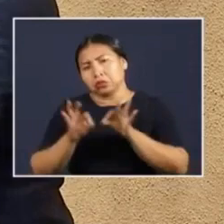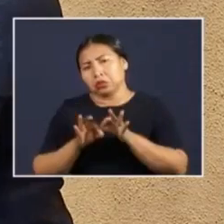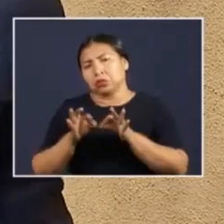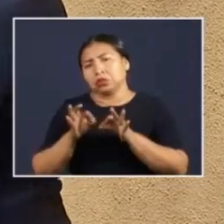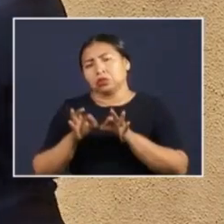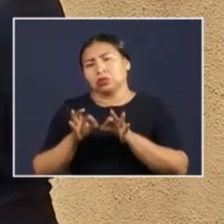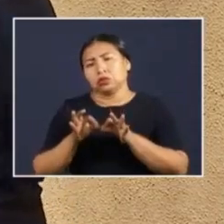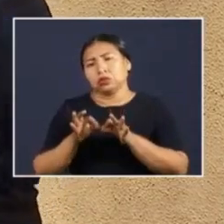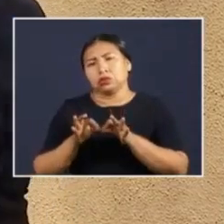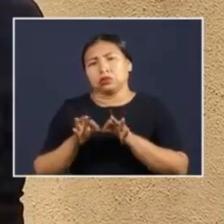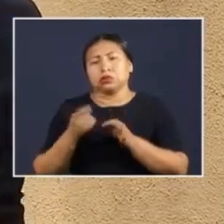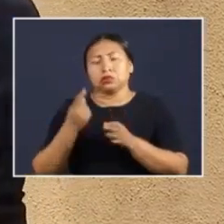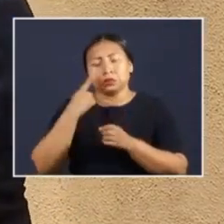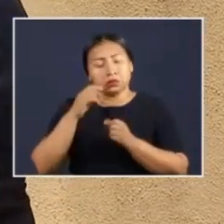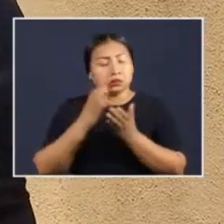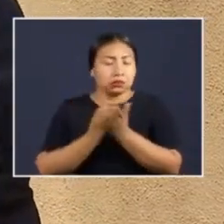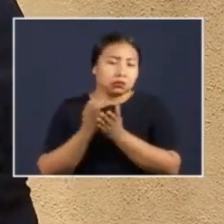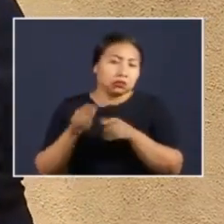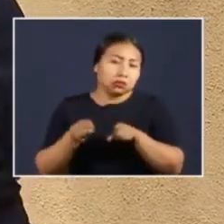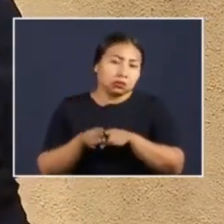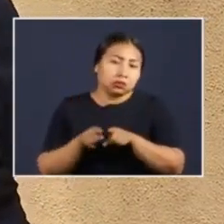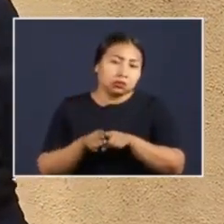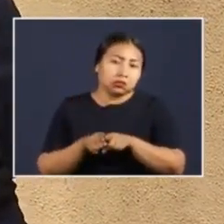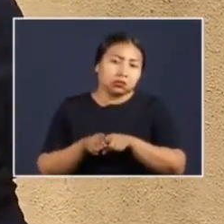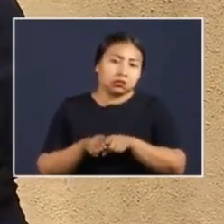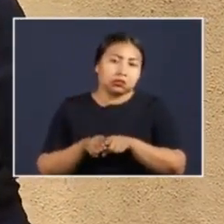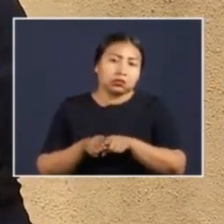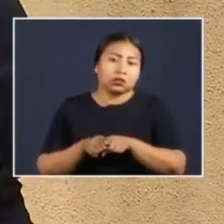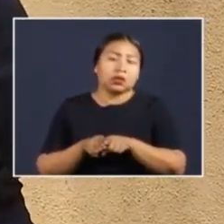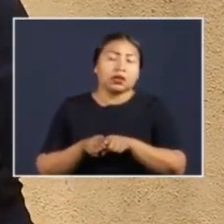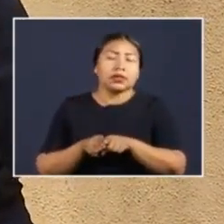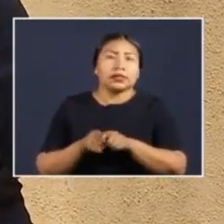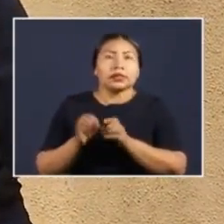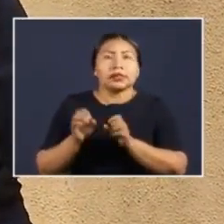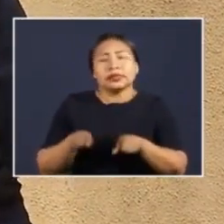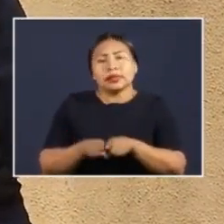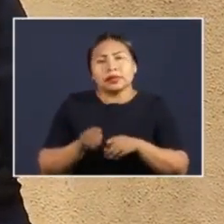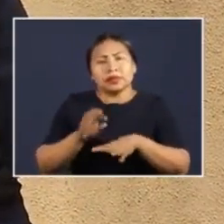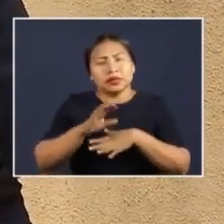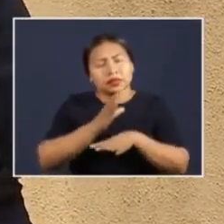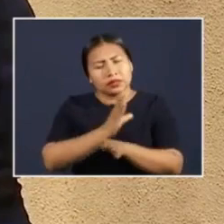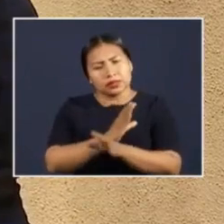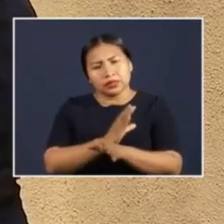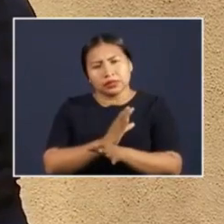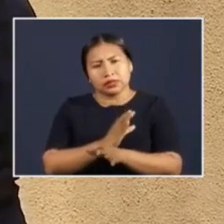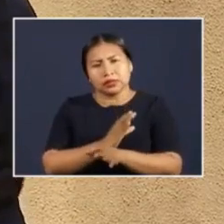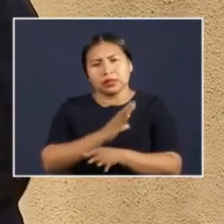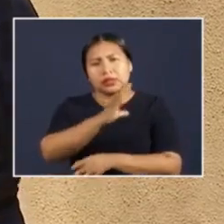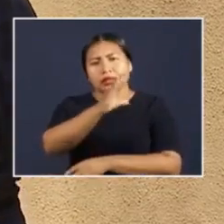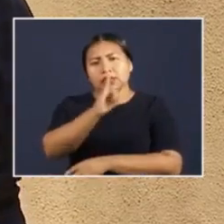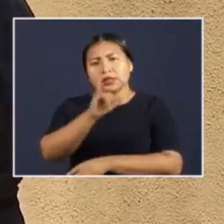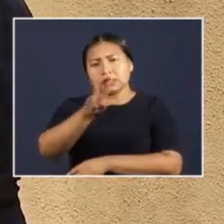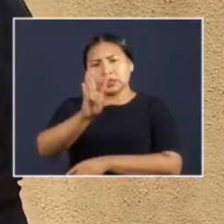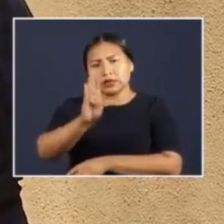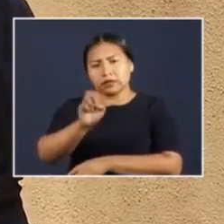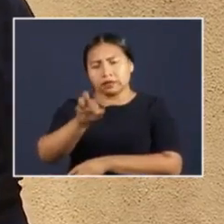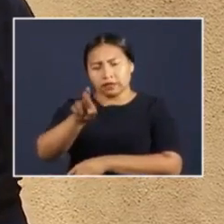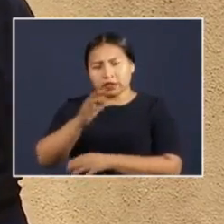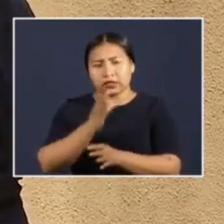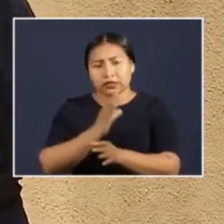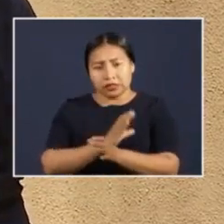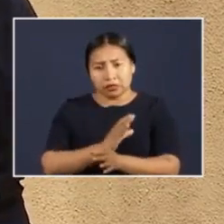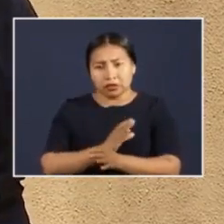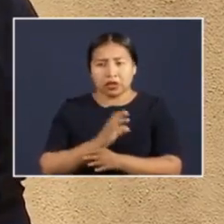delitos con temas de política de ciberseguridad a través de una dirección que actualmente mencionó no existen